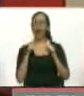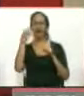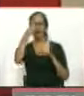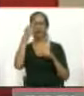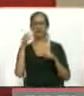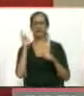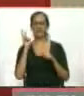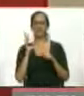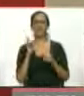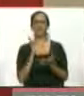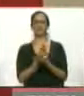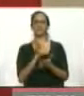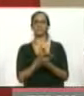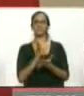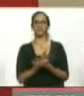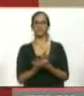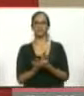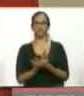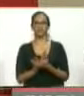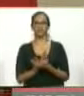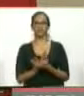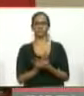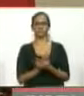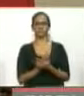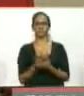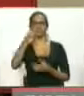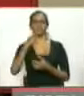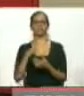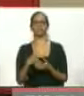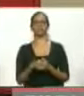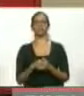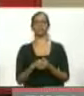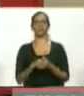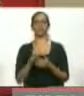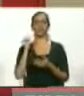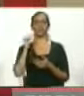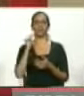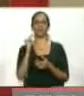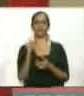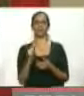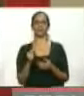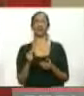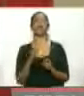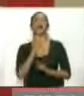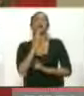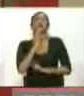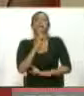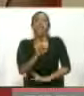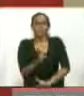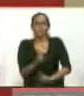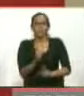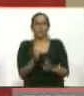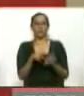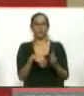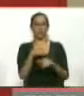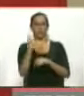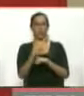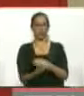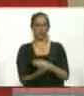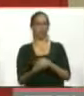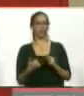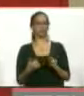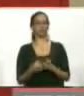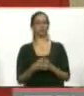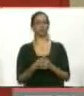venezolano siempre a la vanguardia el primer pueblo toca que le da respuesta a este plan de amia no liberales del